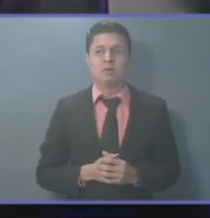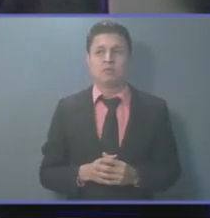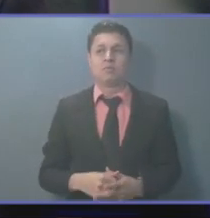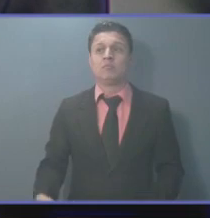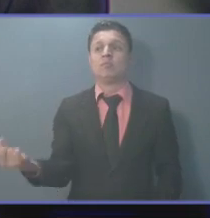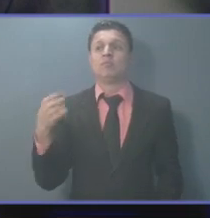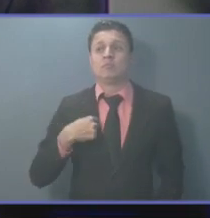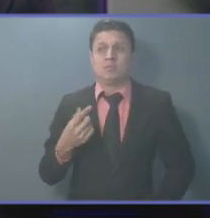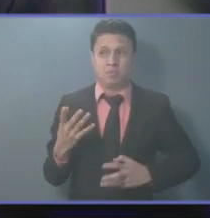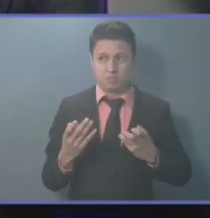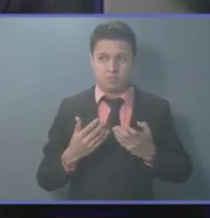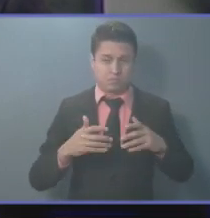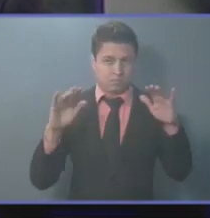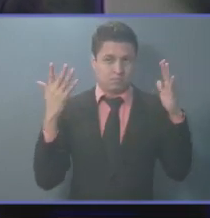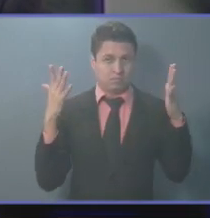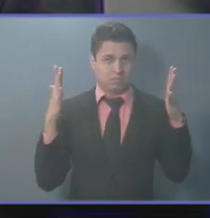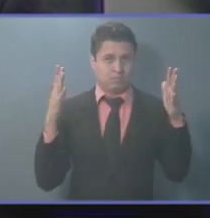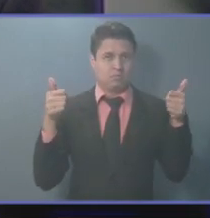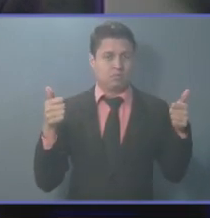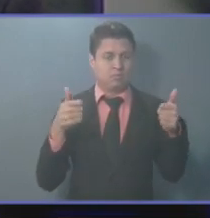Yo quiero felicitar a los